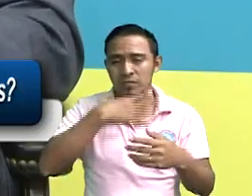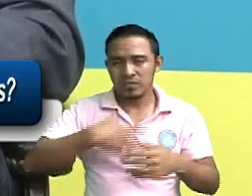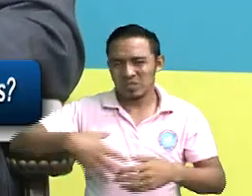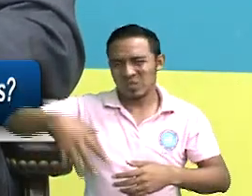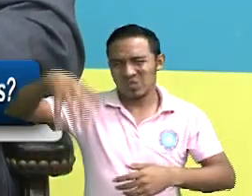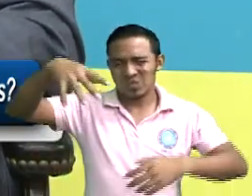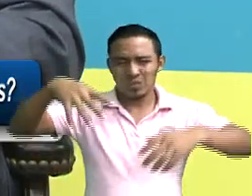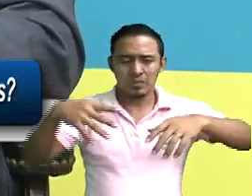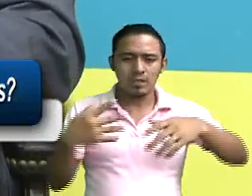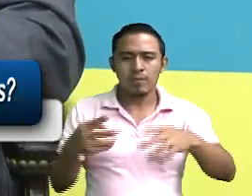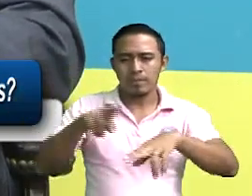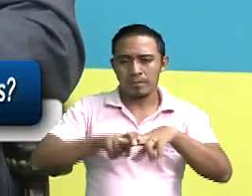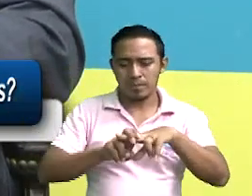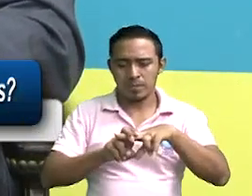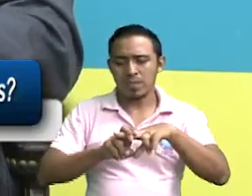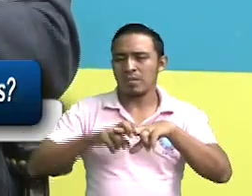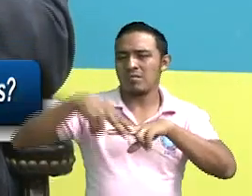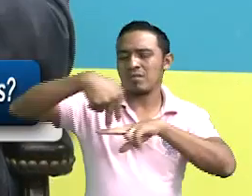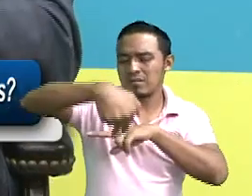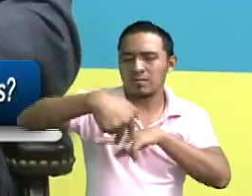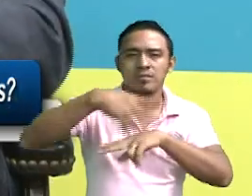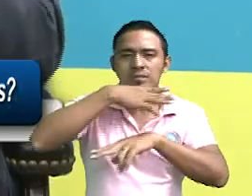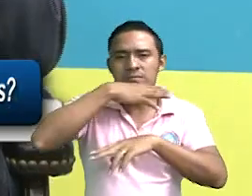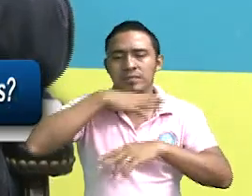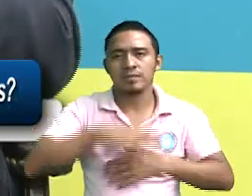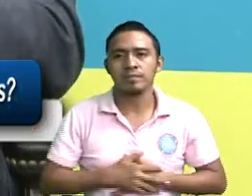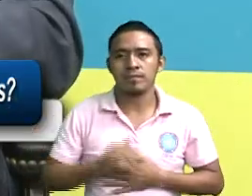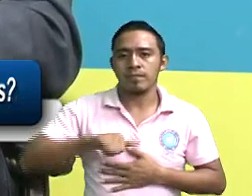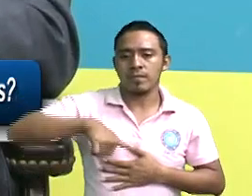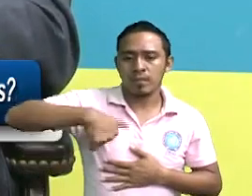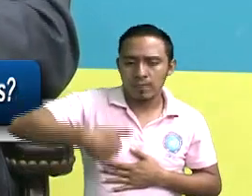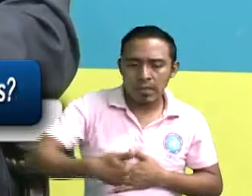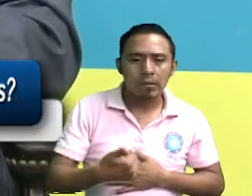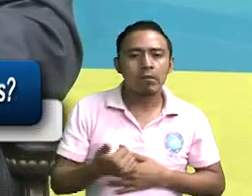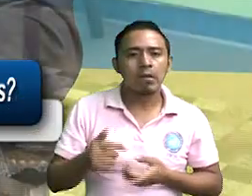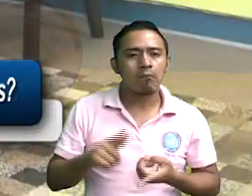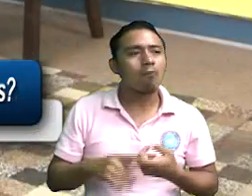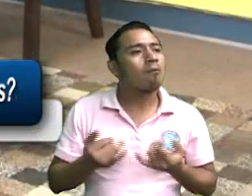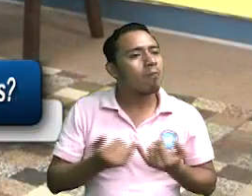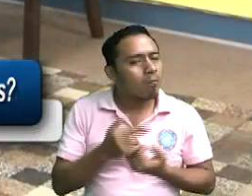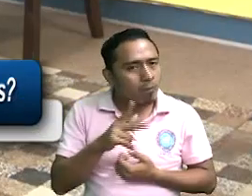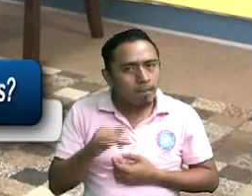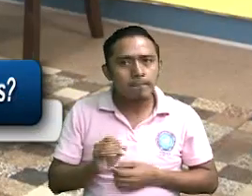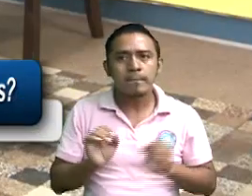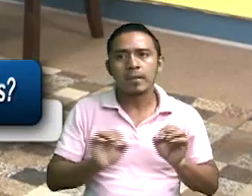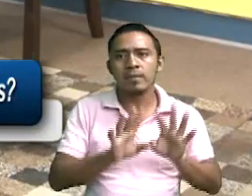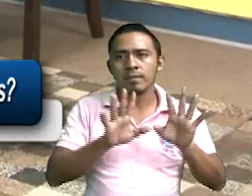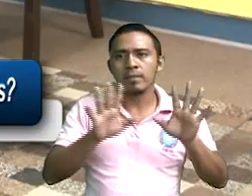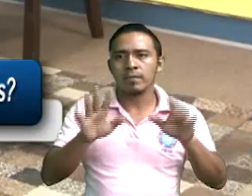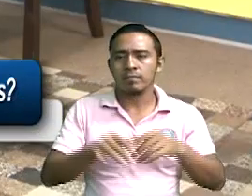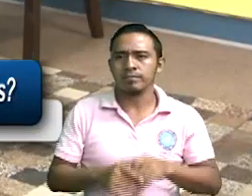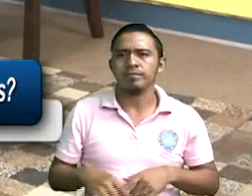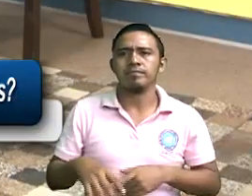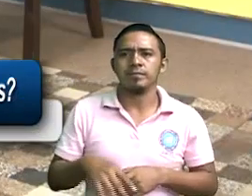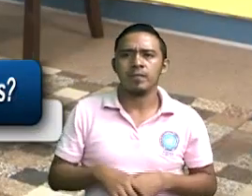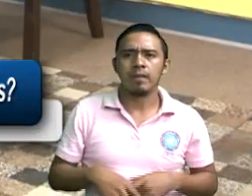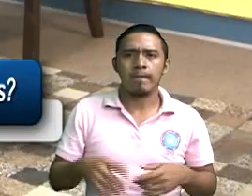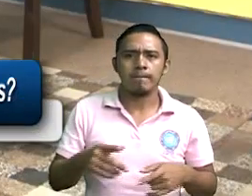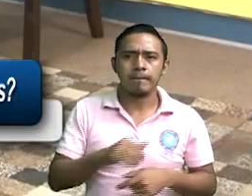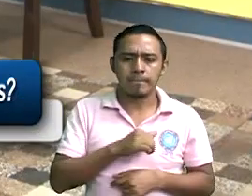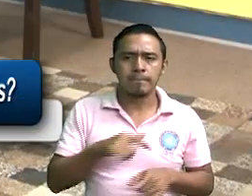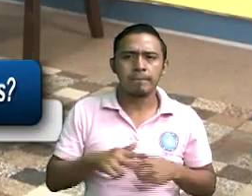cuesta levantarme desde la silla. Y al día siguiente ocurre esto mismo. Se le hacen muchos estudios y muchos estudios